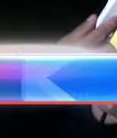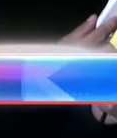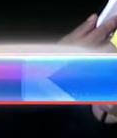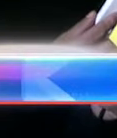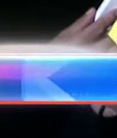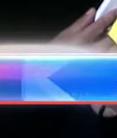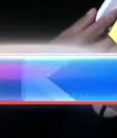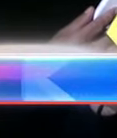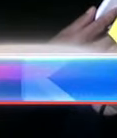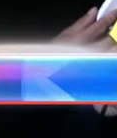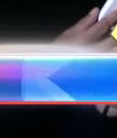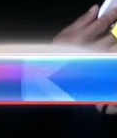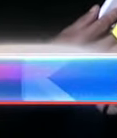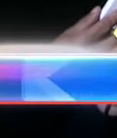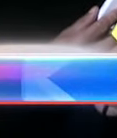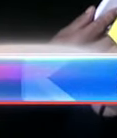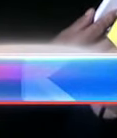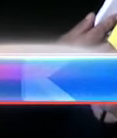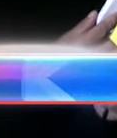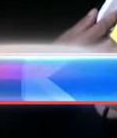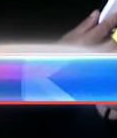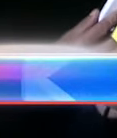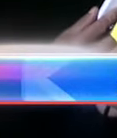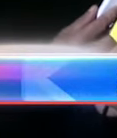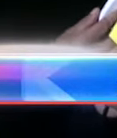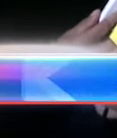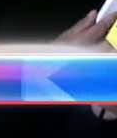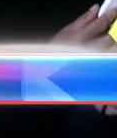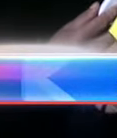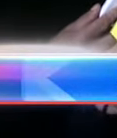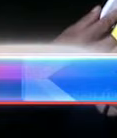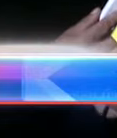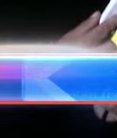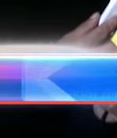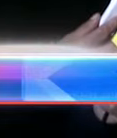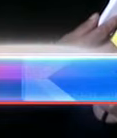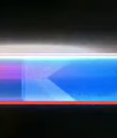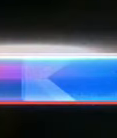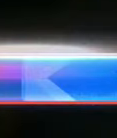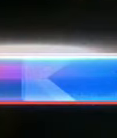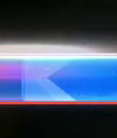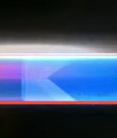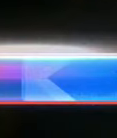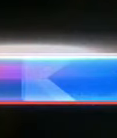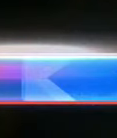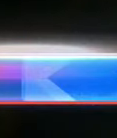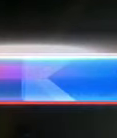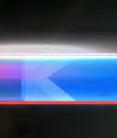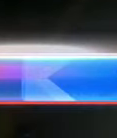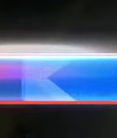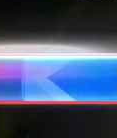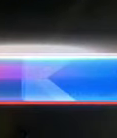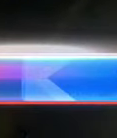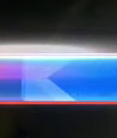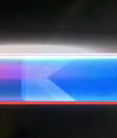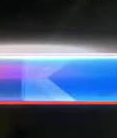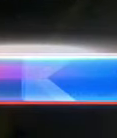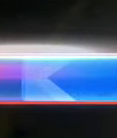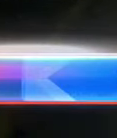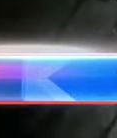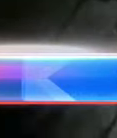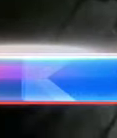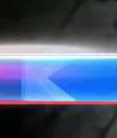3 años. Y allá mismo él le había ya escapado de matarle allá por 2 ocasiones. Aparentemente la negativa de la difunta